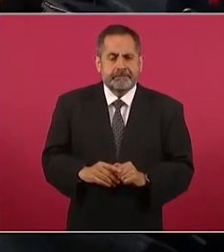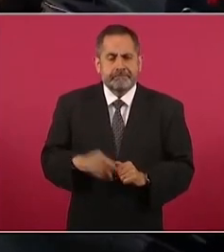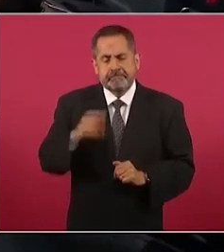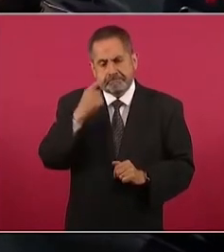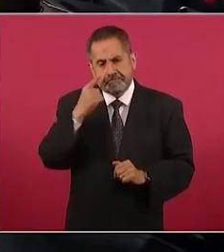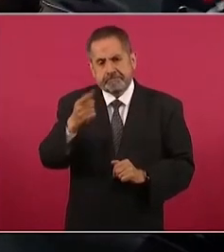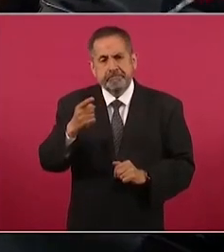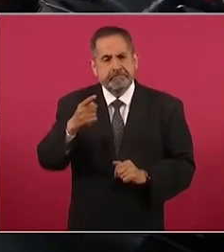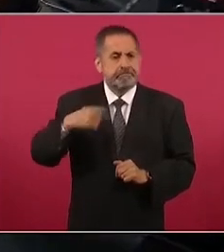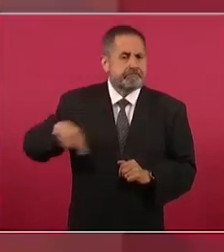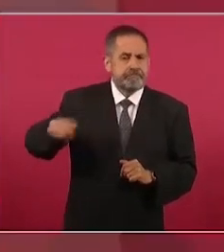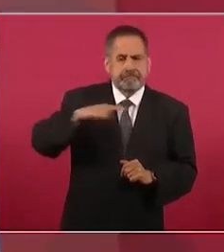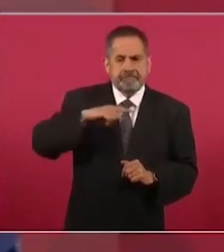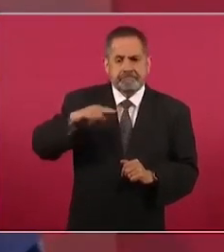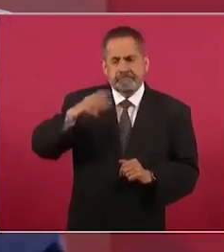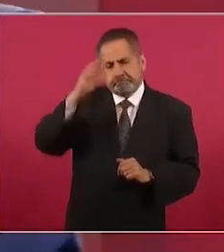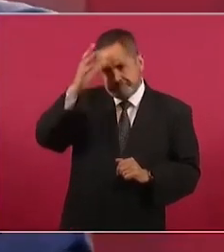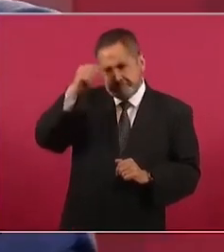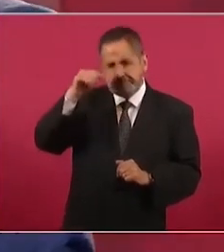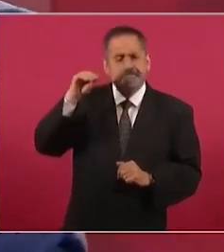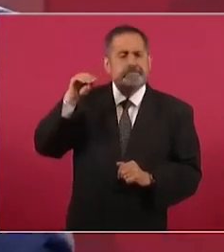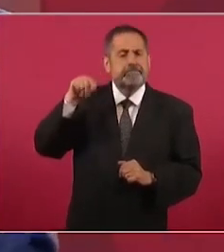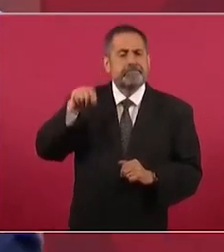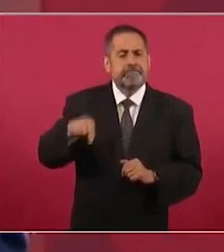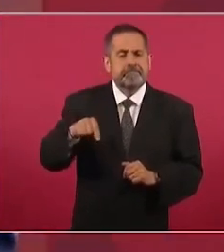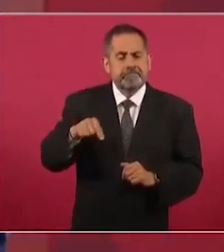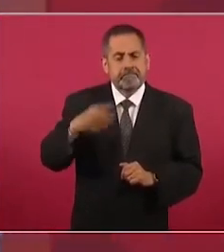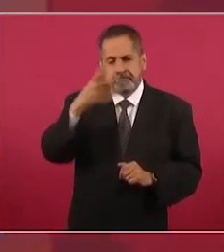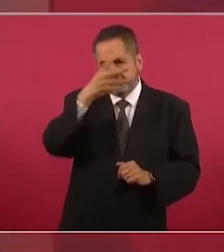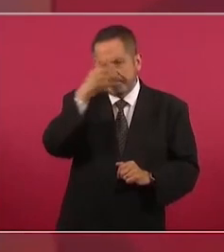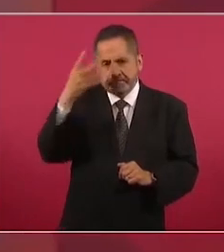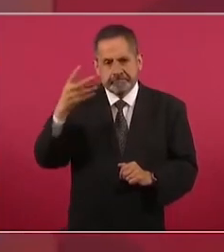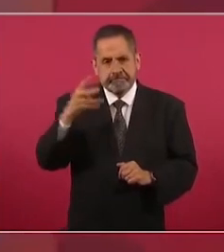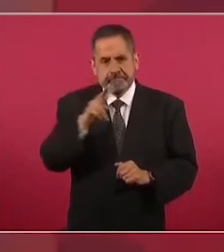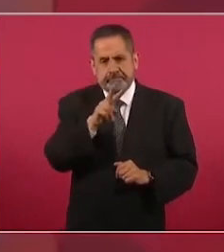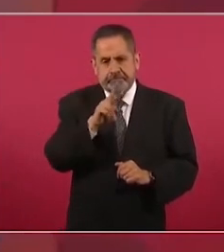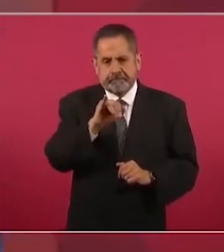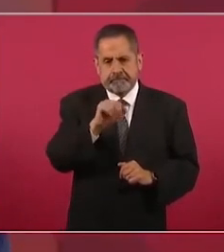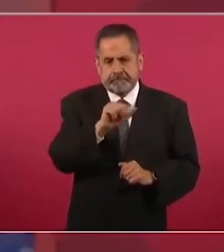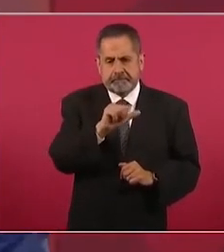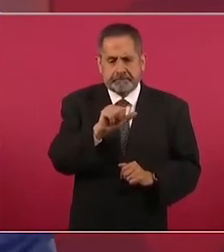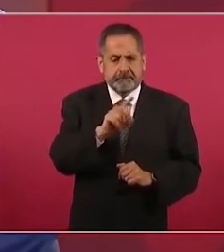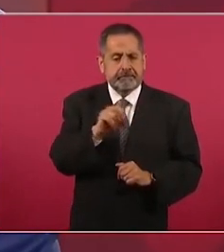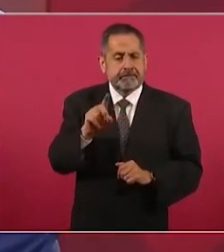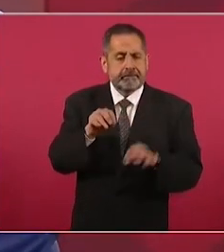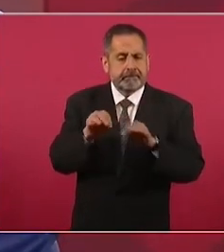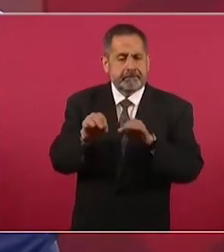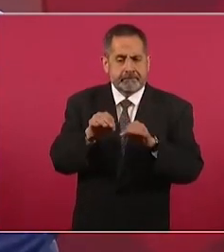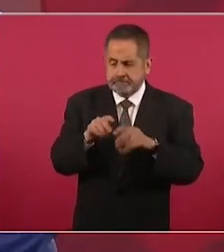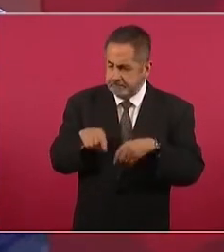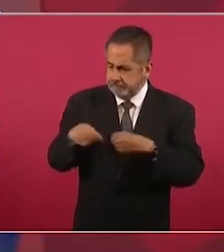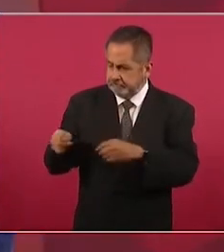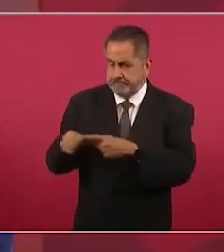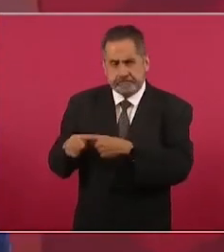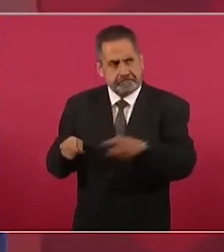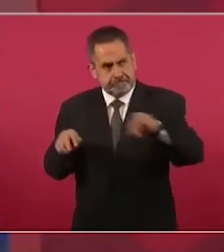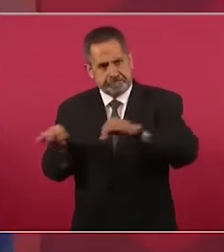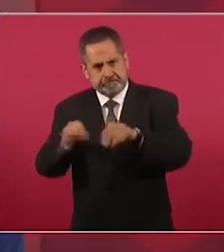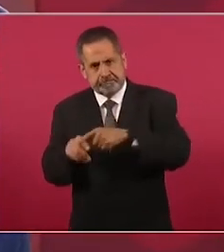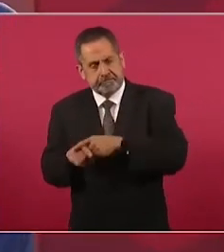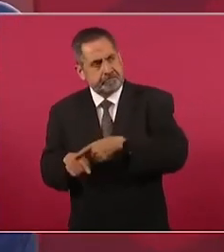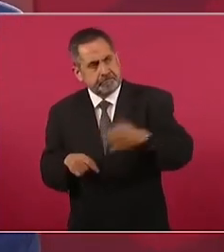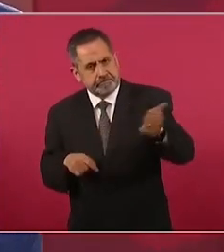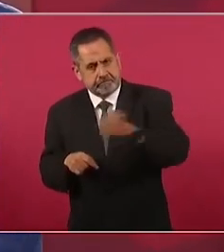vamos a ponernos de acuerdo sobre visas de trabajo, no solo